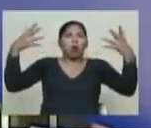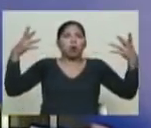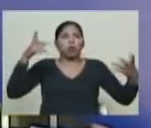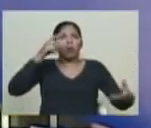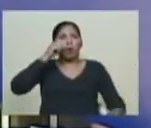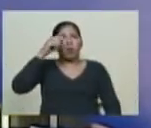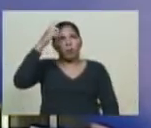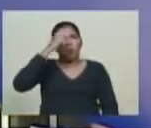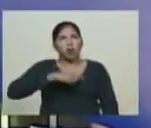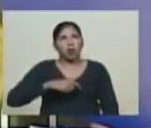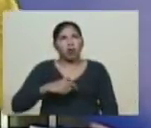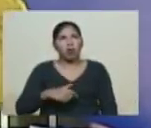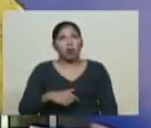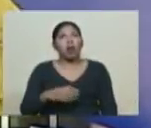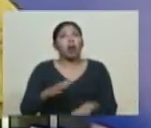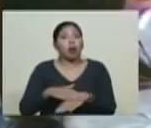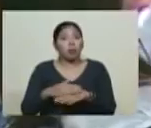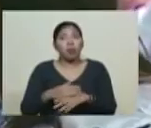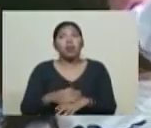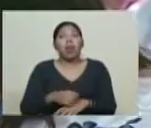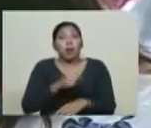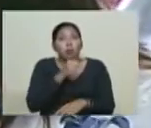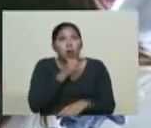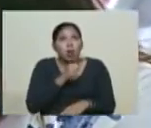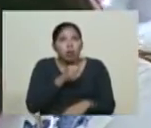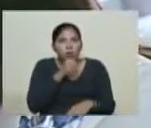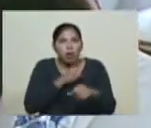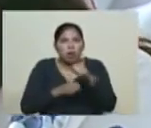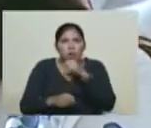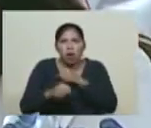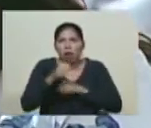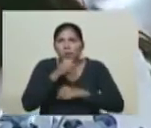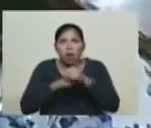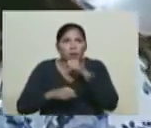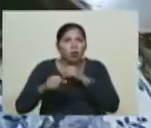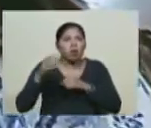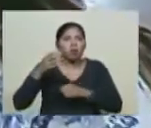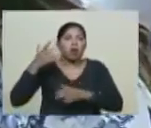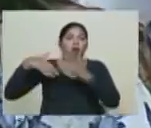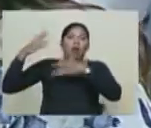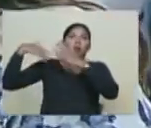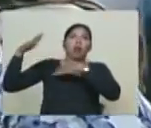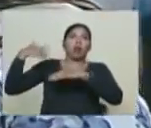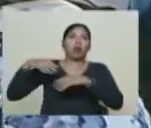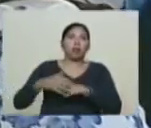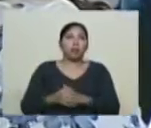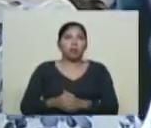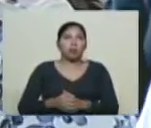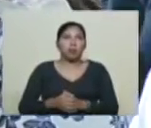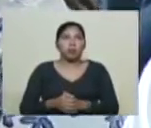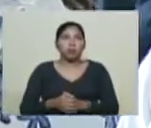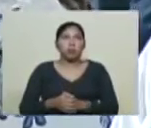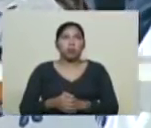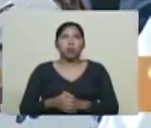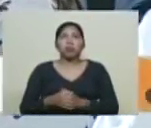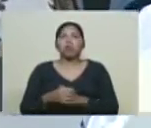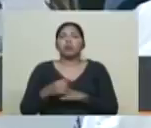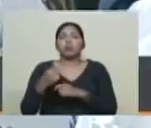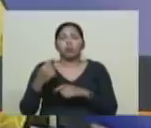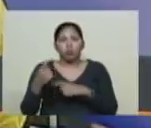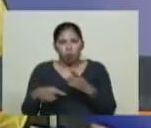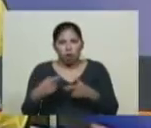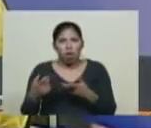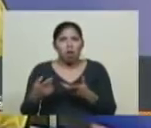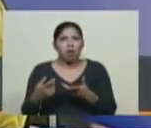Porque hubo abuelas de abuelas de abuelas que nos parieron. Luego se impuso un concepto del parto del dolor, del parto.